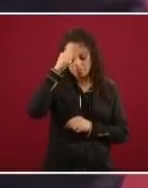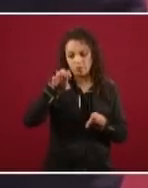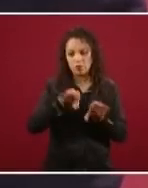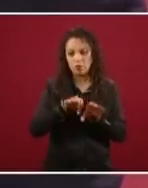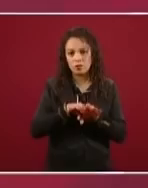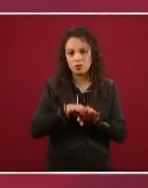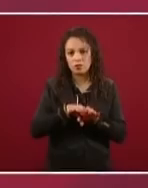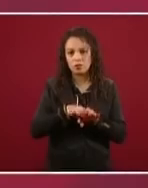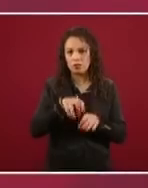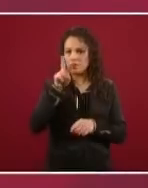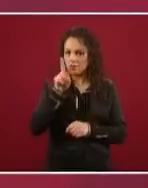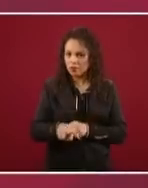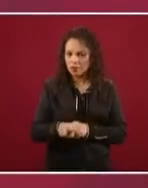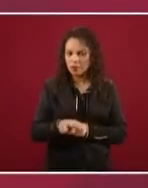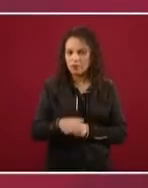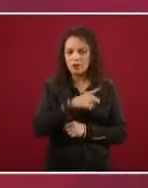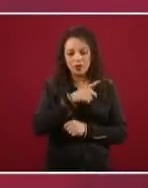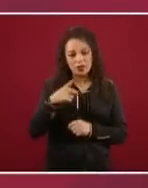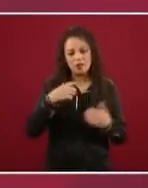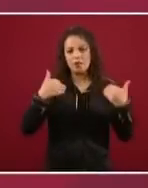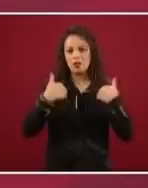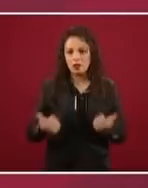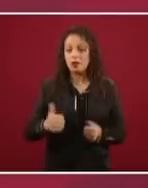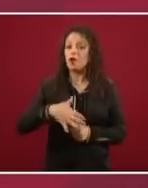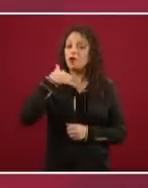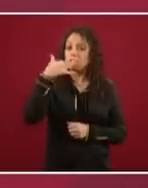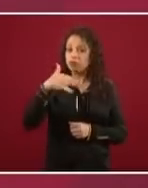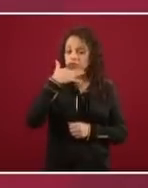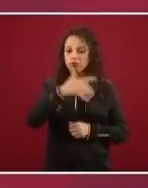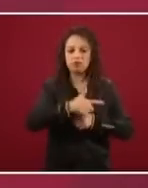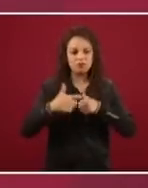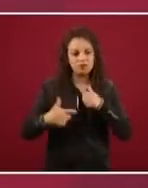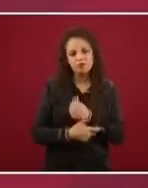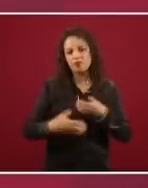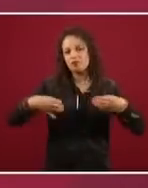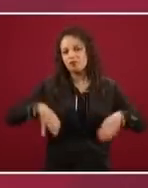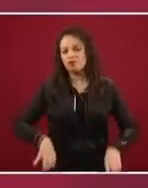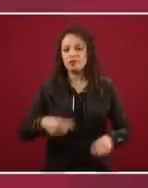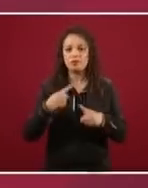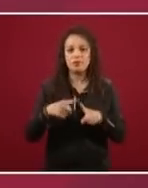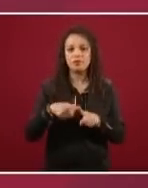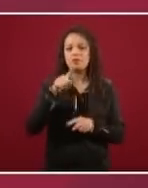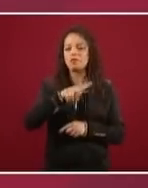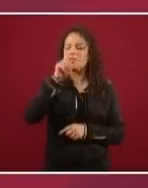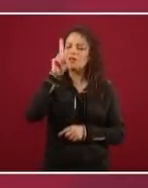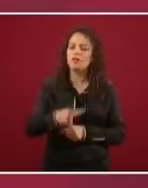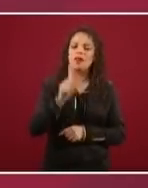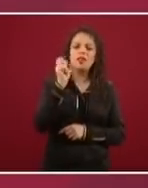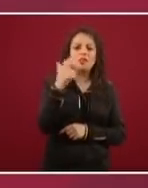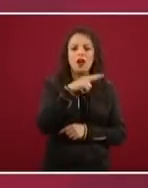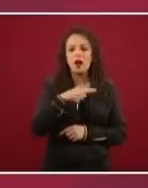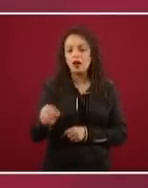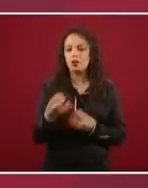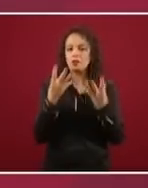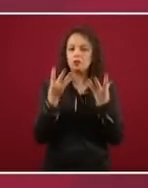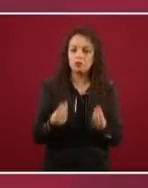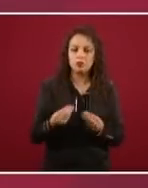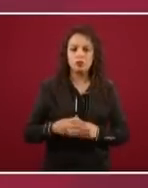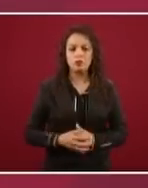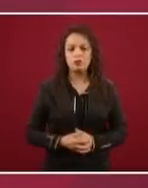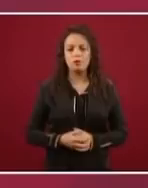qué causa la corrupción este yo creo que